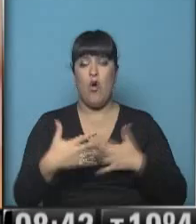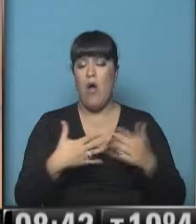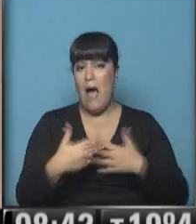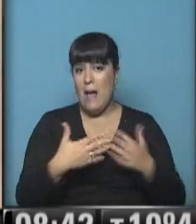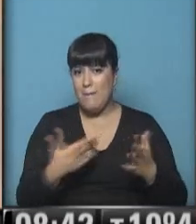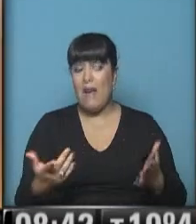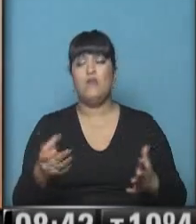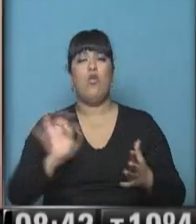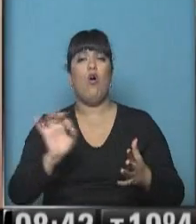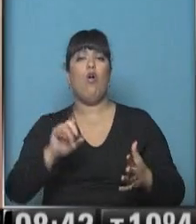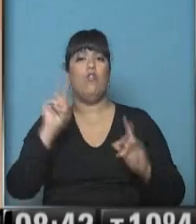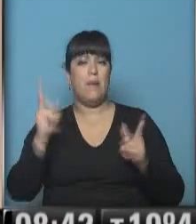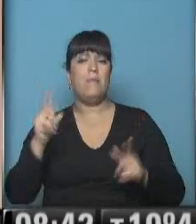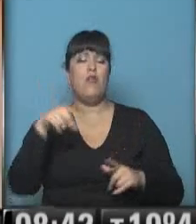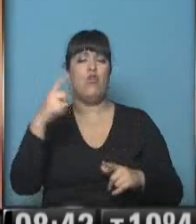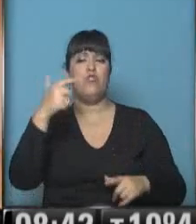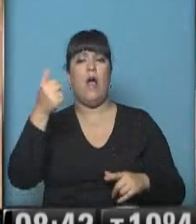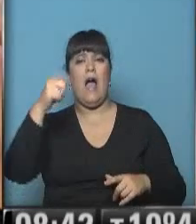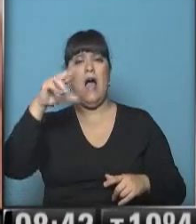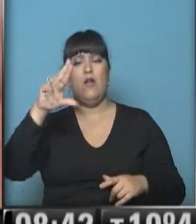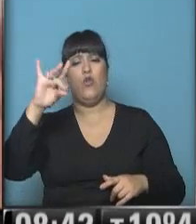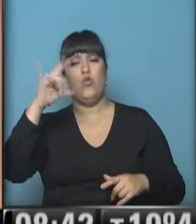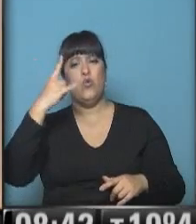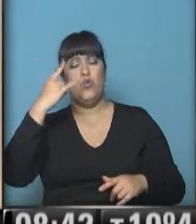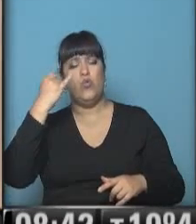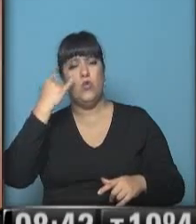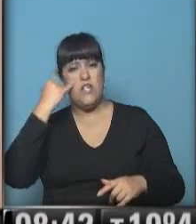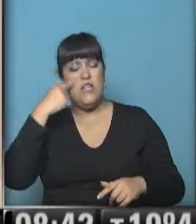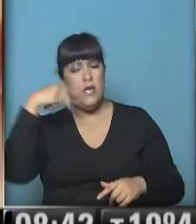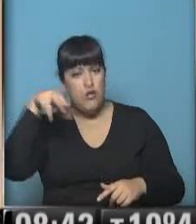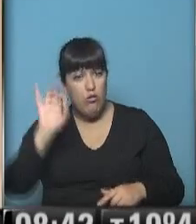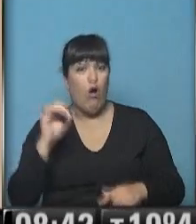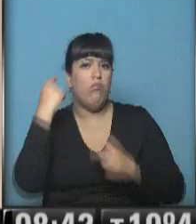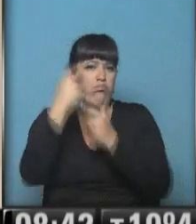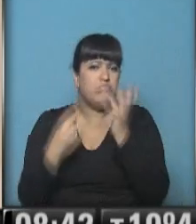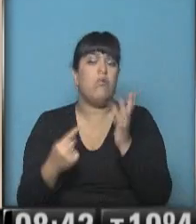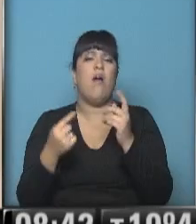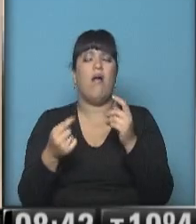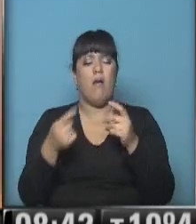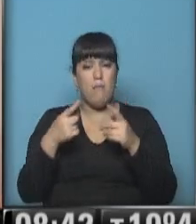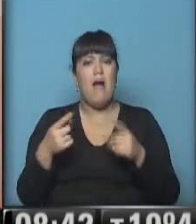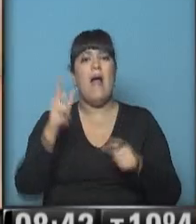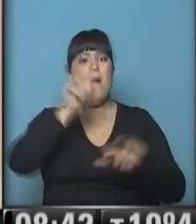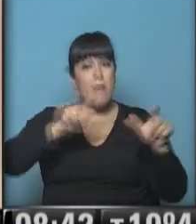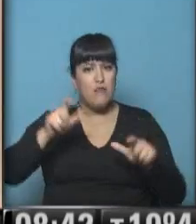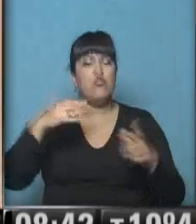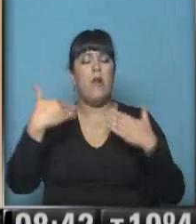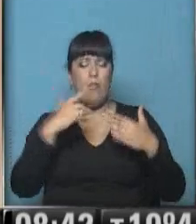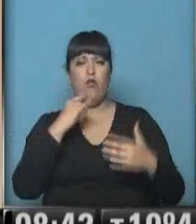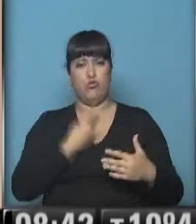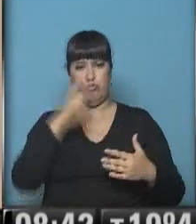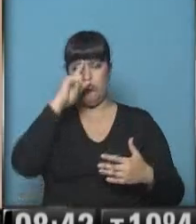también se está usando el largo y no se están usando distintos tipos de placas que lo que hacen es incentivar a la gente a crear sus propias posibilidades